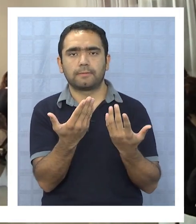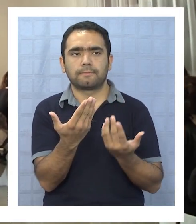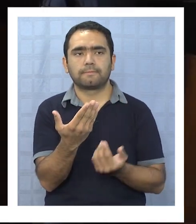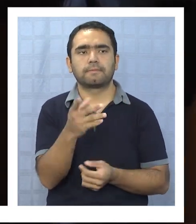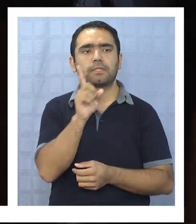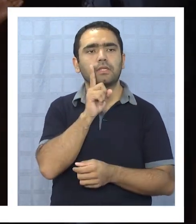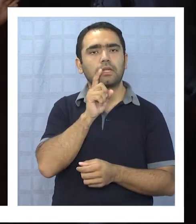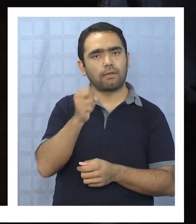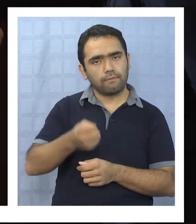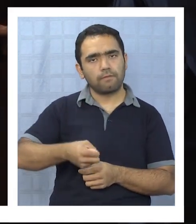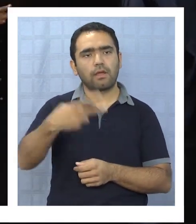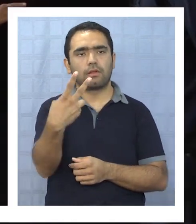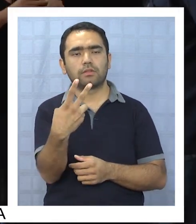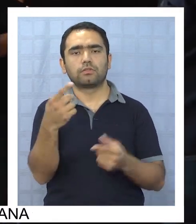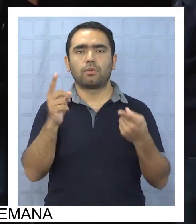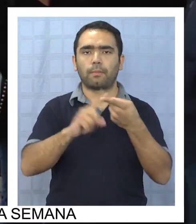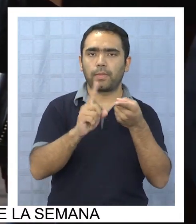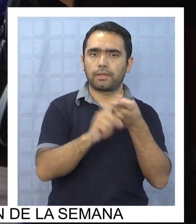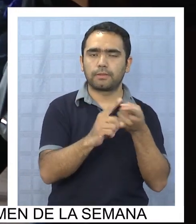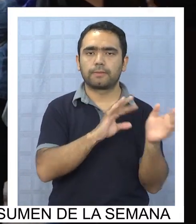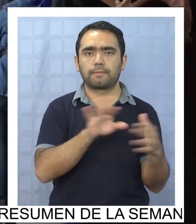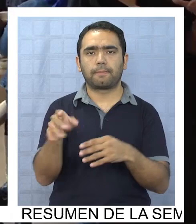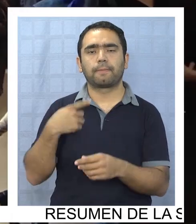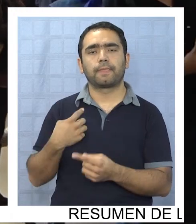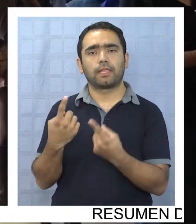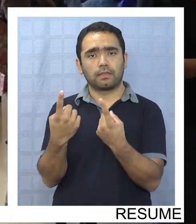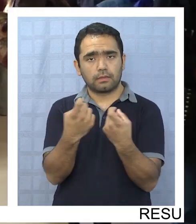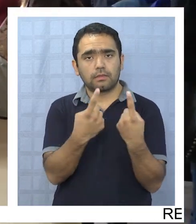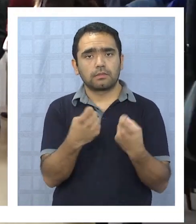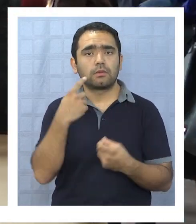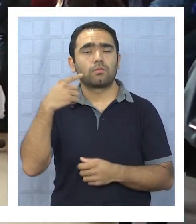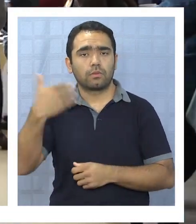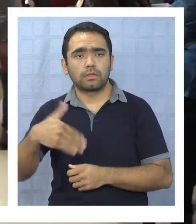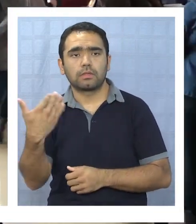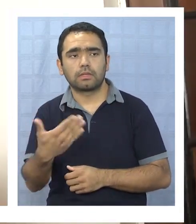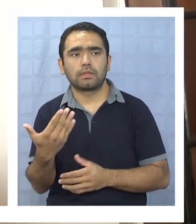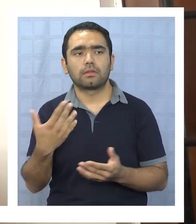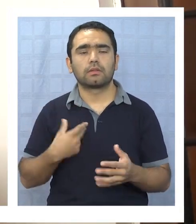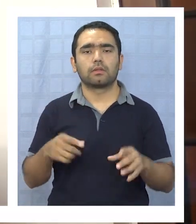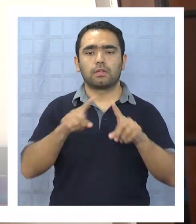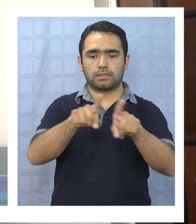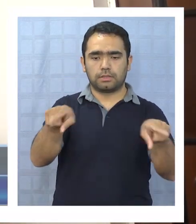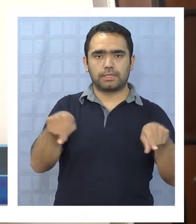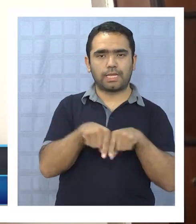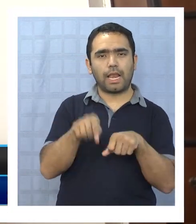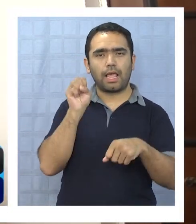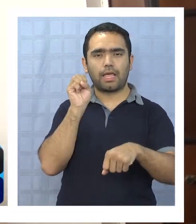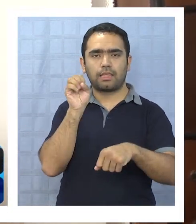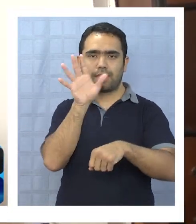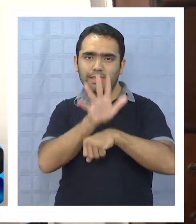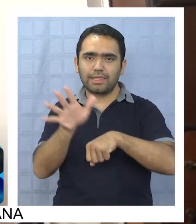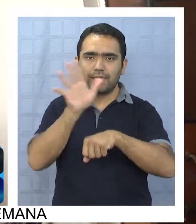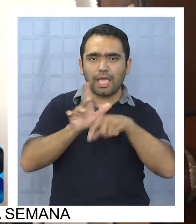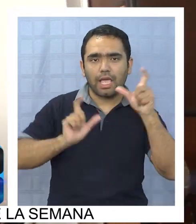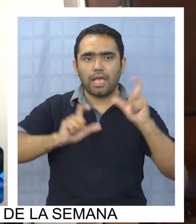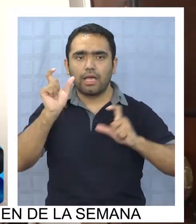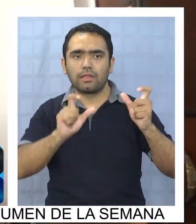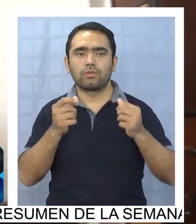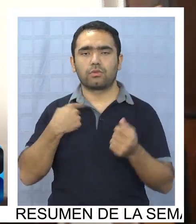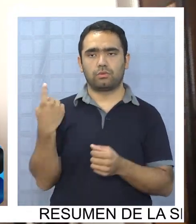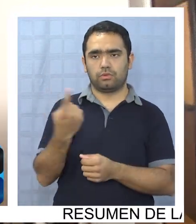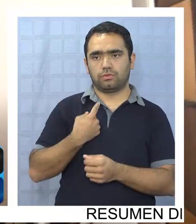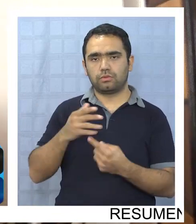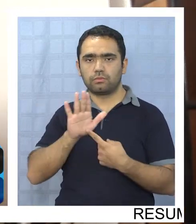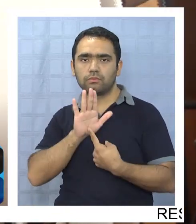valoración y participación. Y una de las necesidades fundamentales, por supuesto, son salas de teatro para ofrecer nuestro